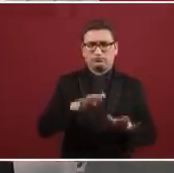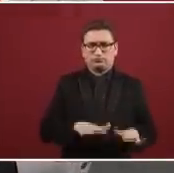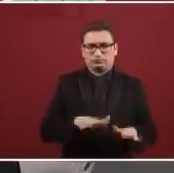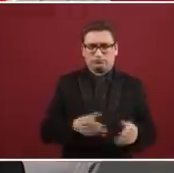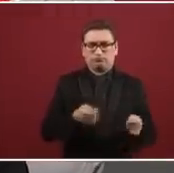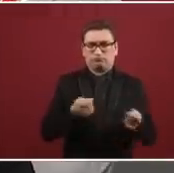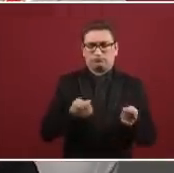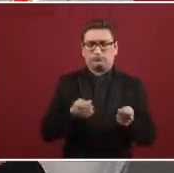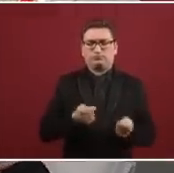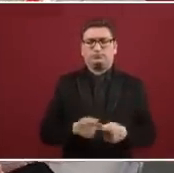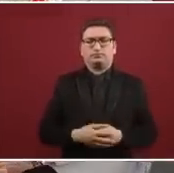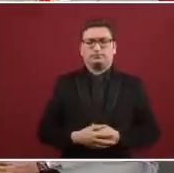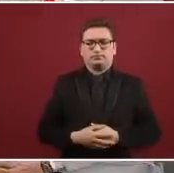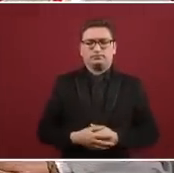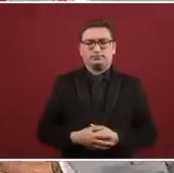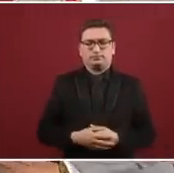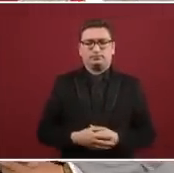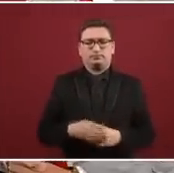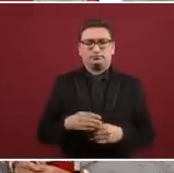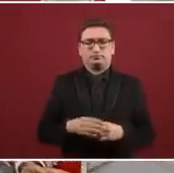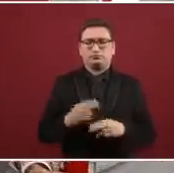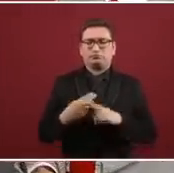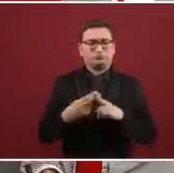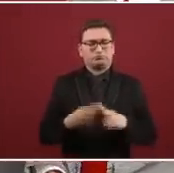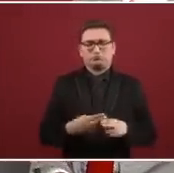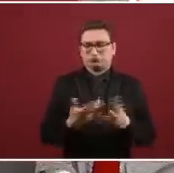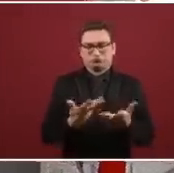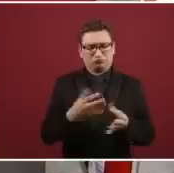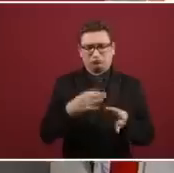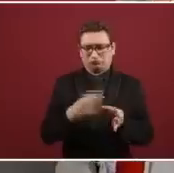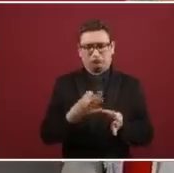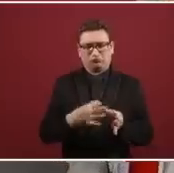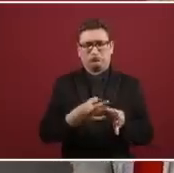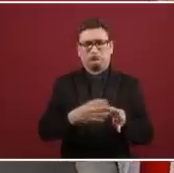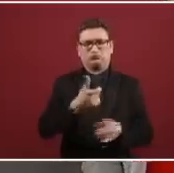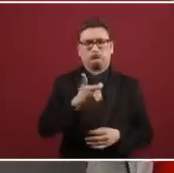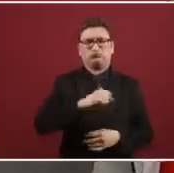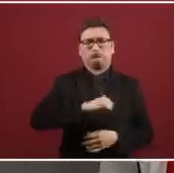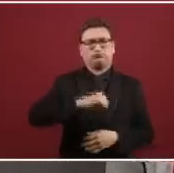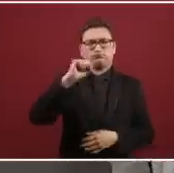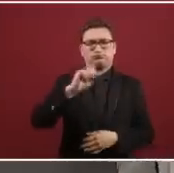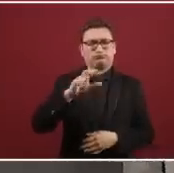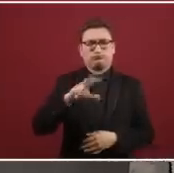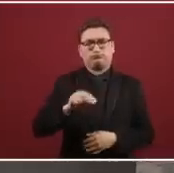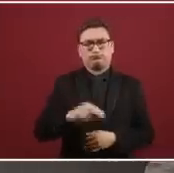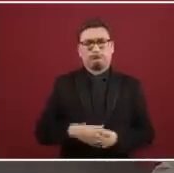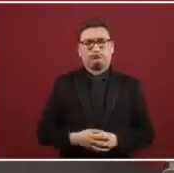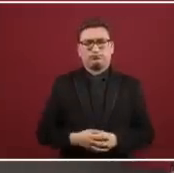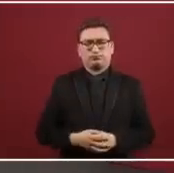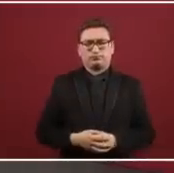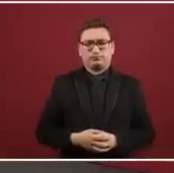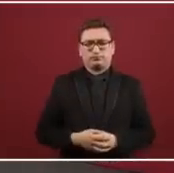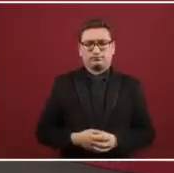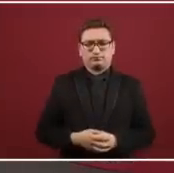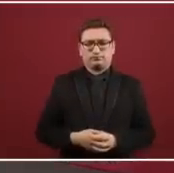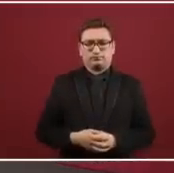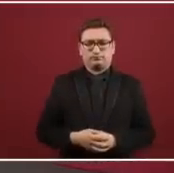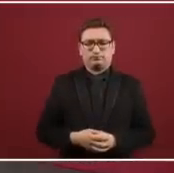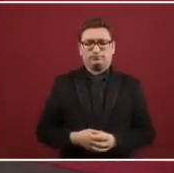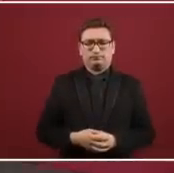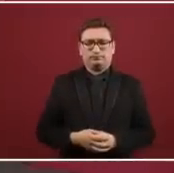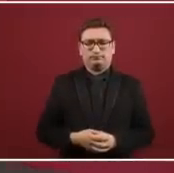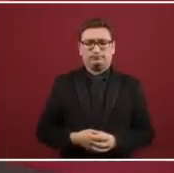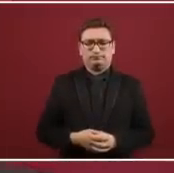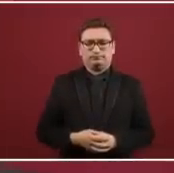ahora se ha logrado el propósito de que no haya aumentos en términos reales,